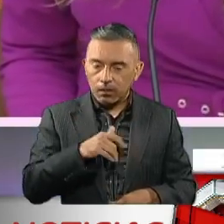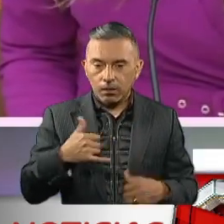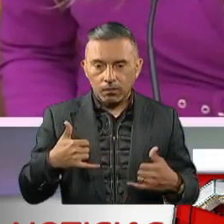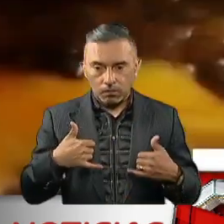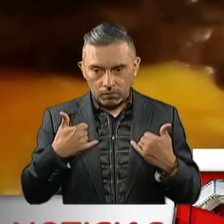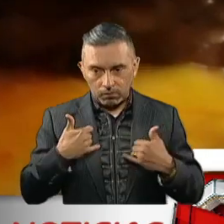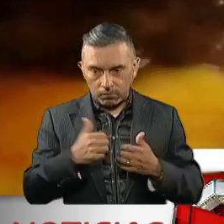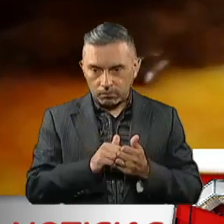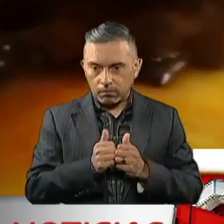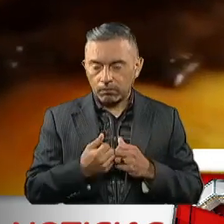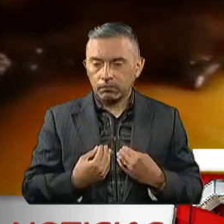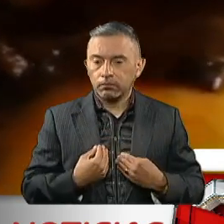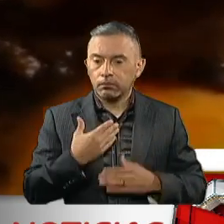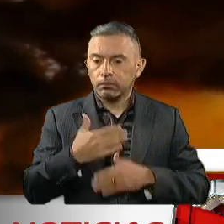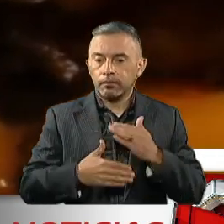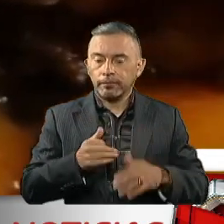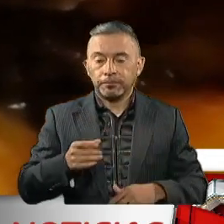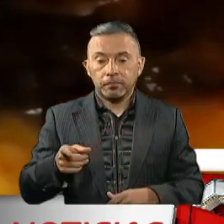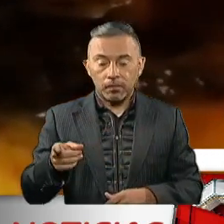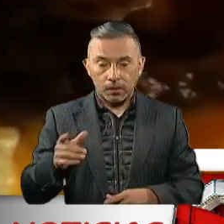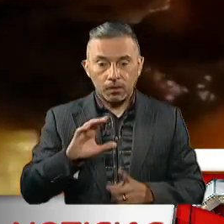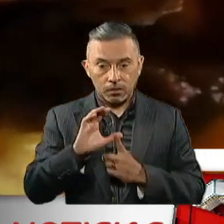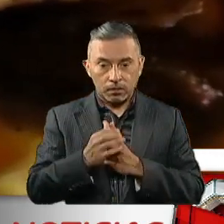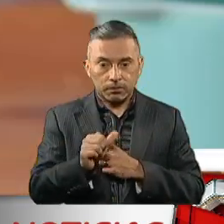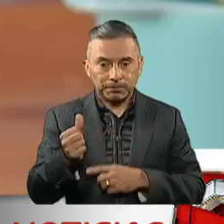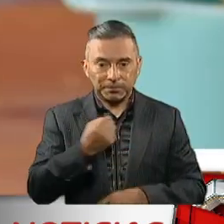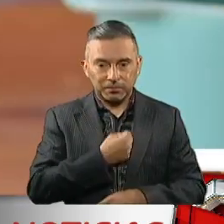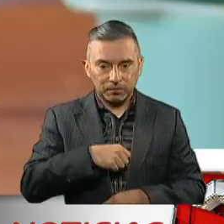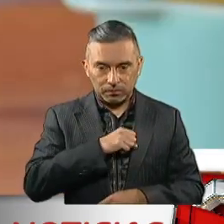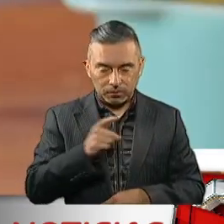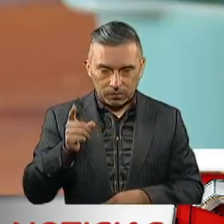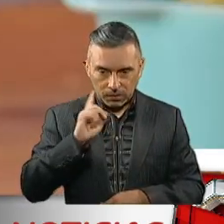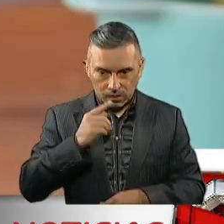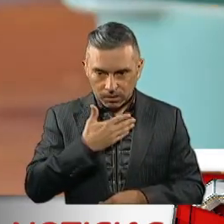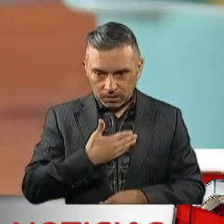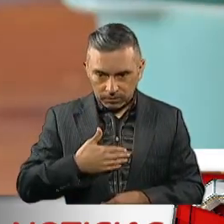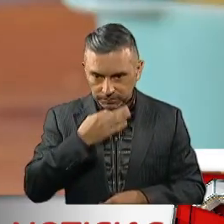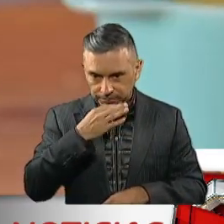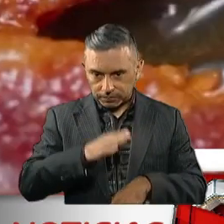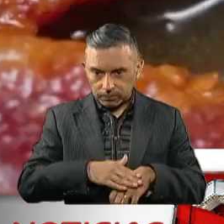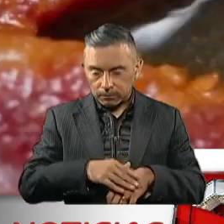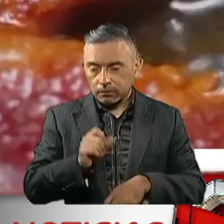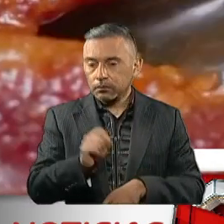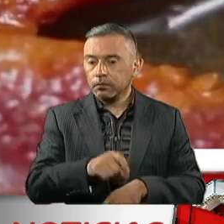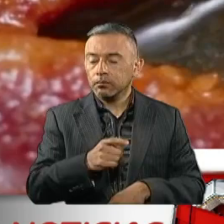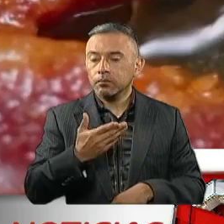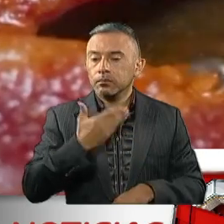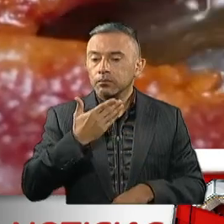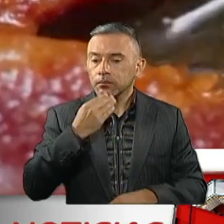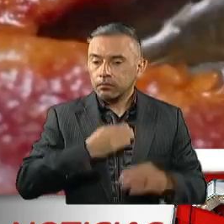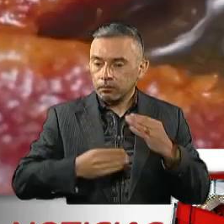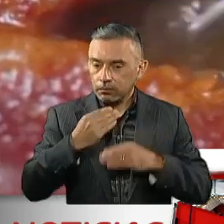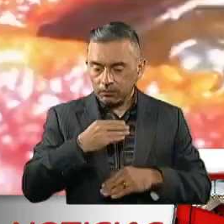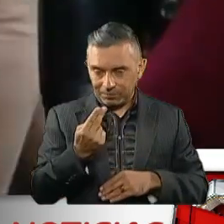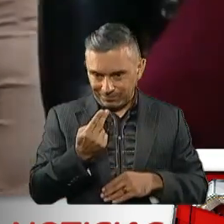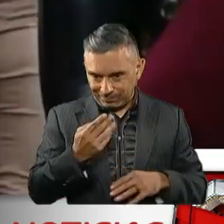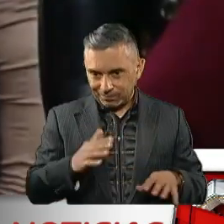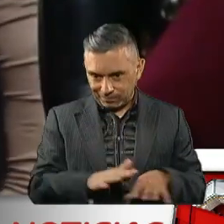adolescentes. La presidenta de la Comisión de Salud hizo un llamado a cambiar hábitos alimenticios.